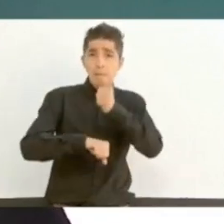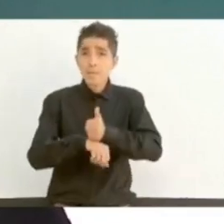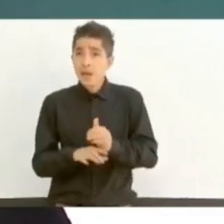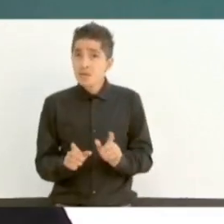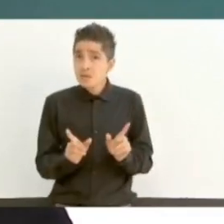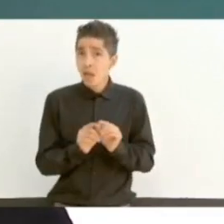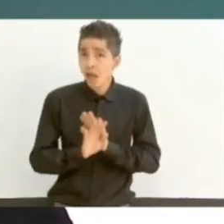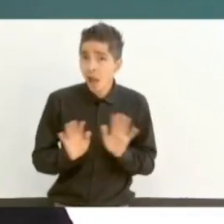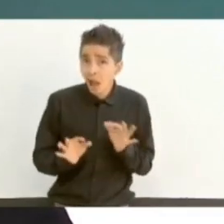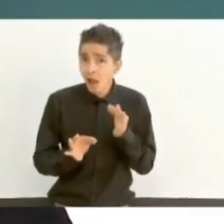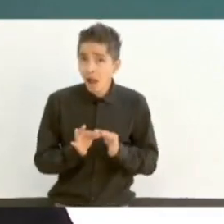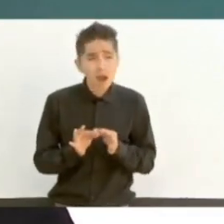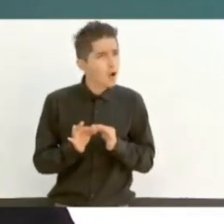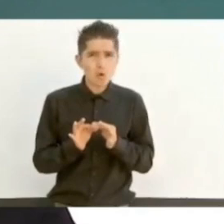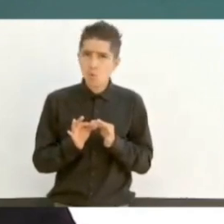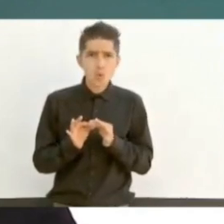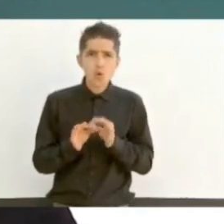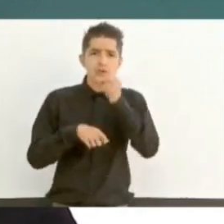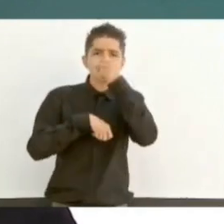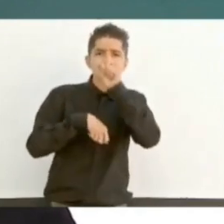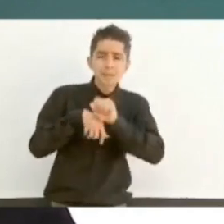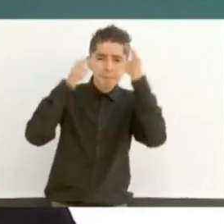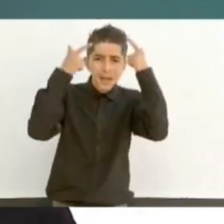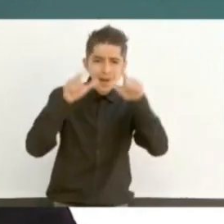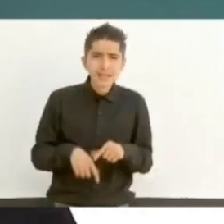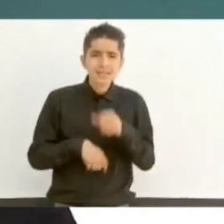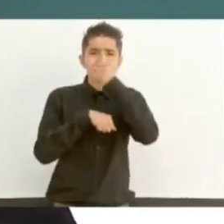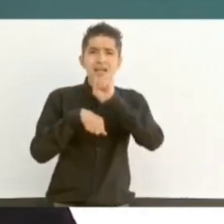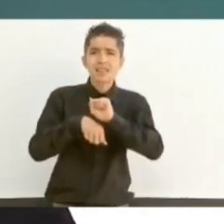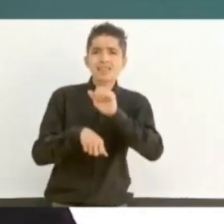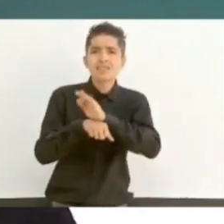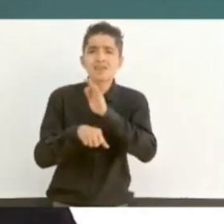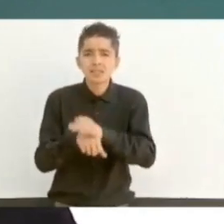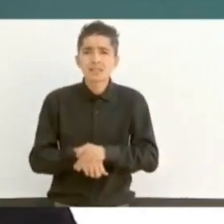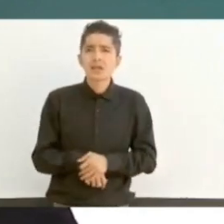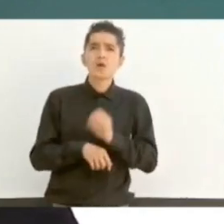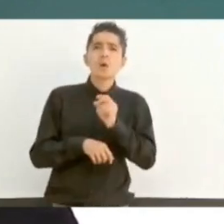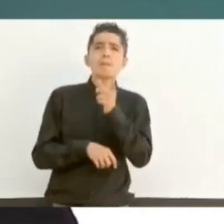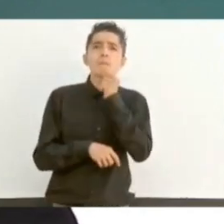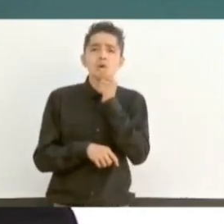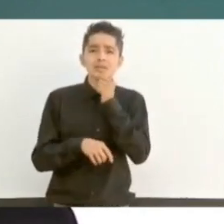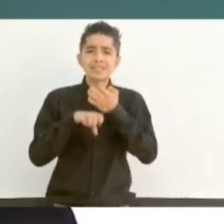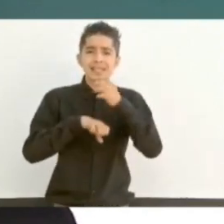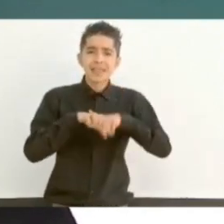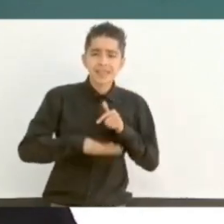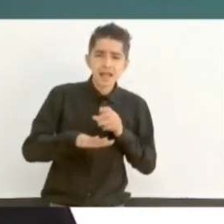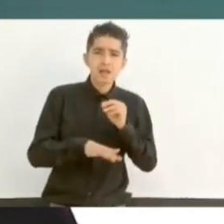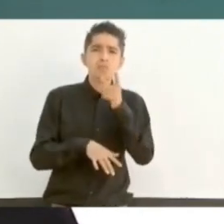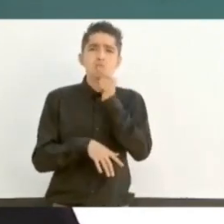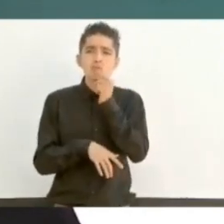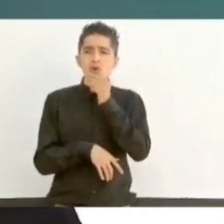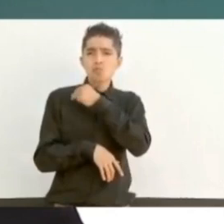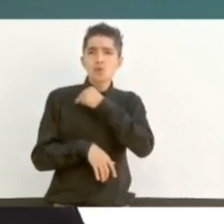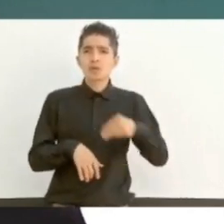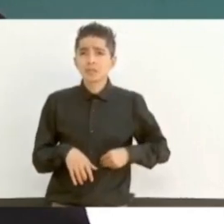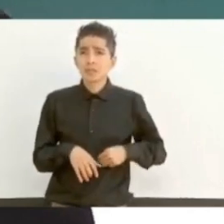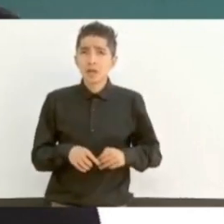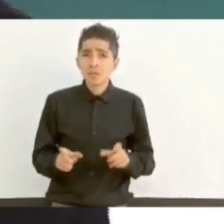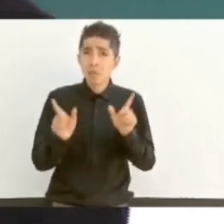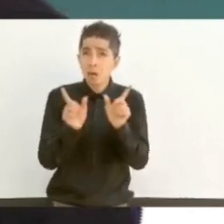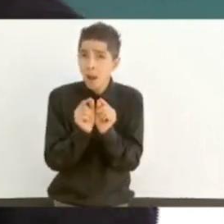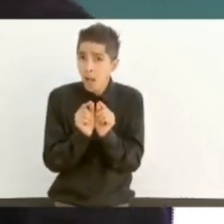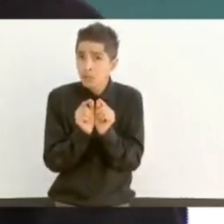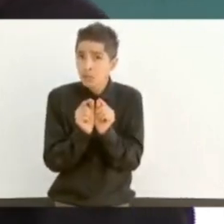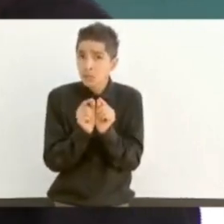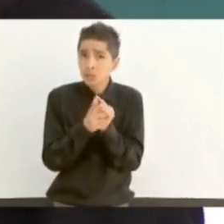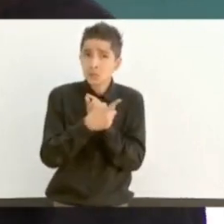la Secretaría de Marina y la Secretaría de la Defensa y de las policías estatales, municipales. No